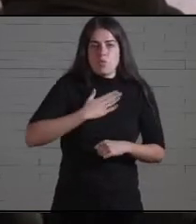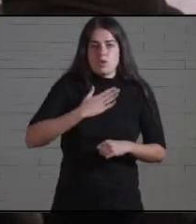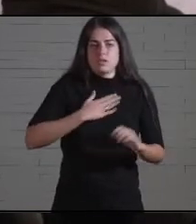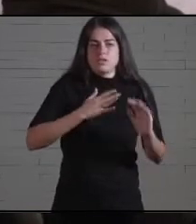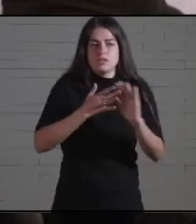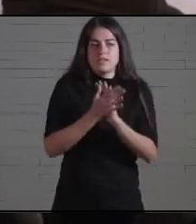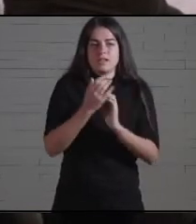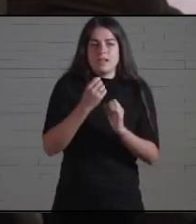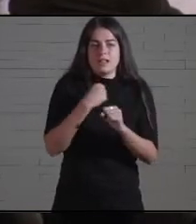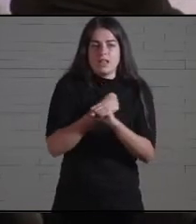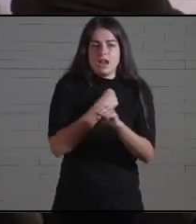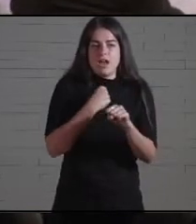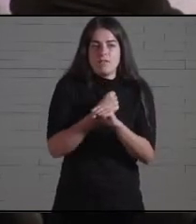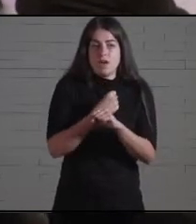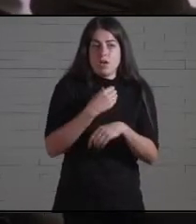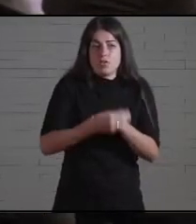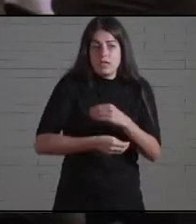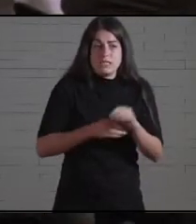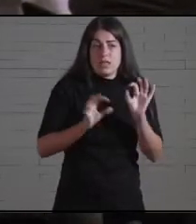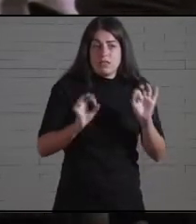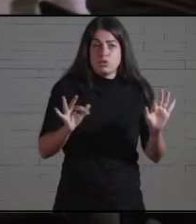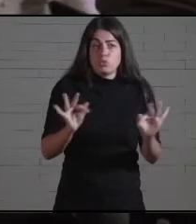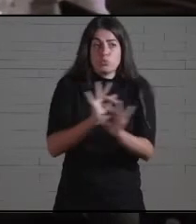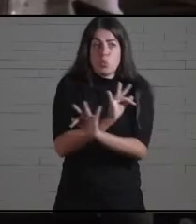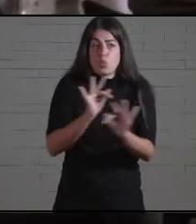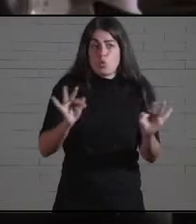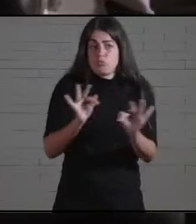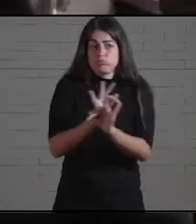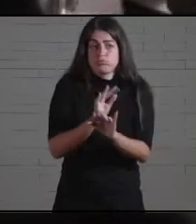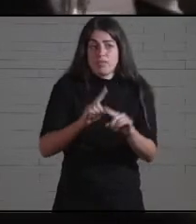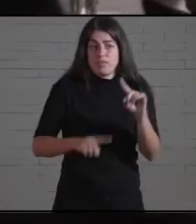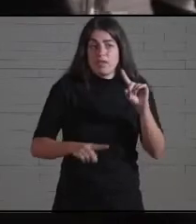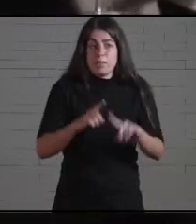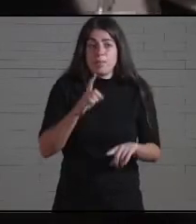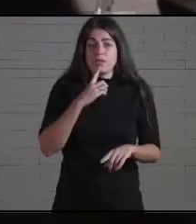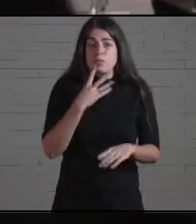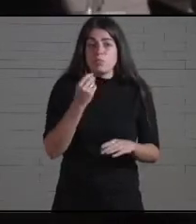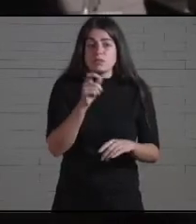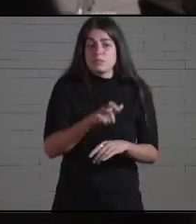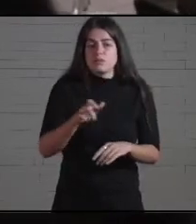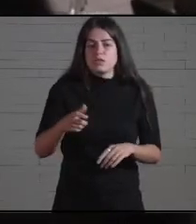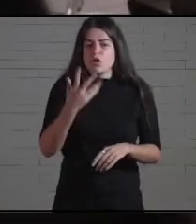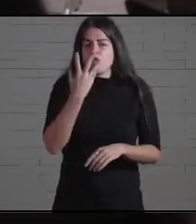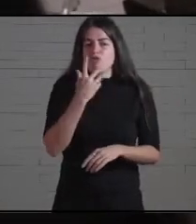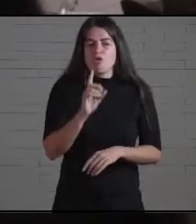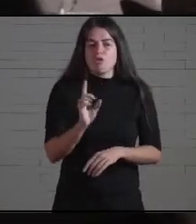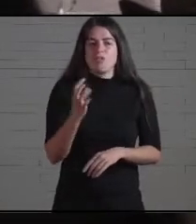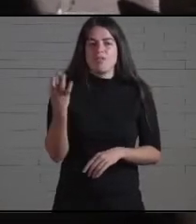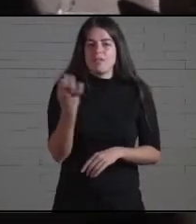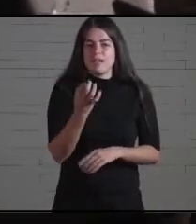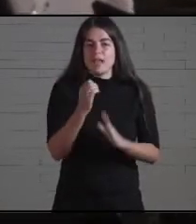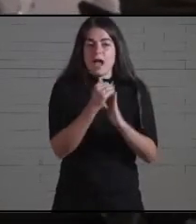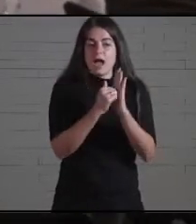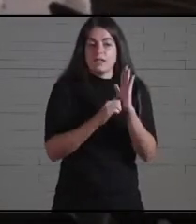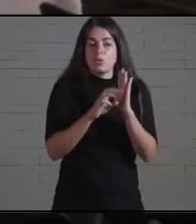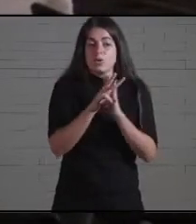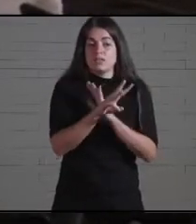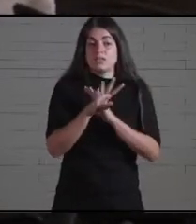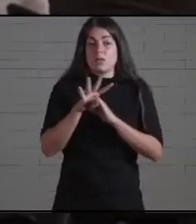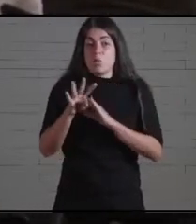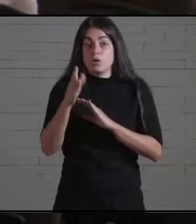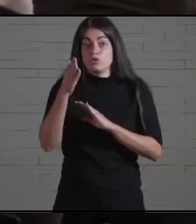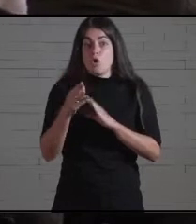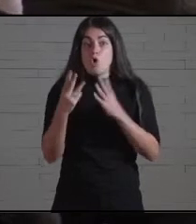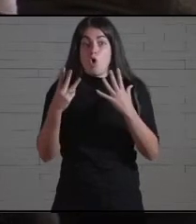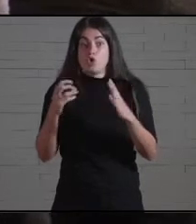trabajo que se realiza así, a turnos, y que muchas personas desconocen que el artículo 34.8 del Estatuto de